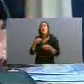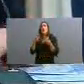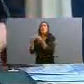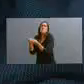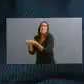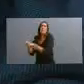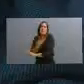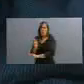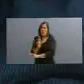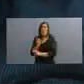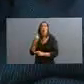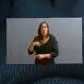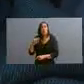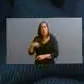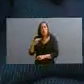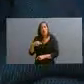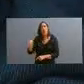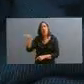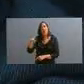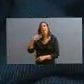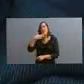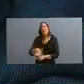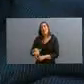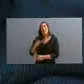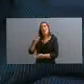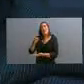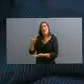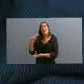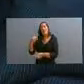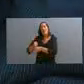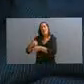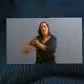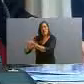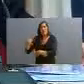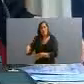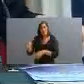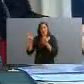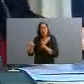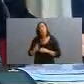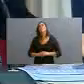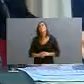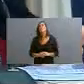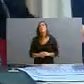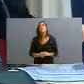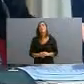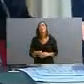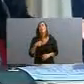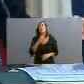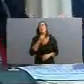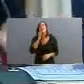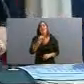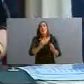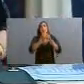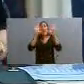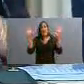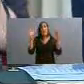decisiones que entienda el Poder debe tomar. Pero quería aclarar esto porque creo que son